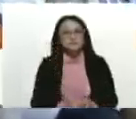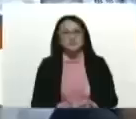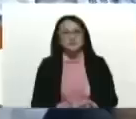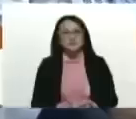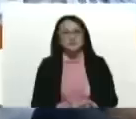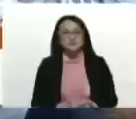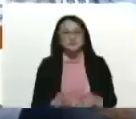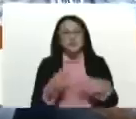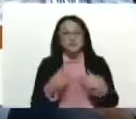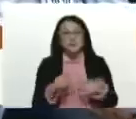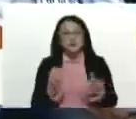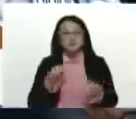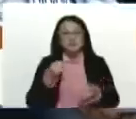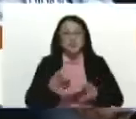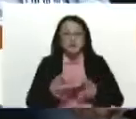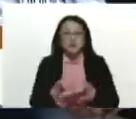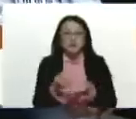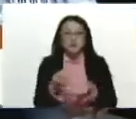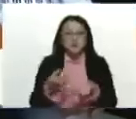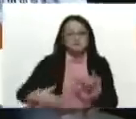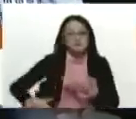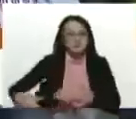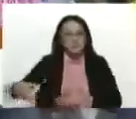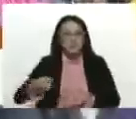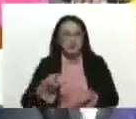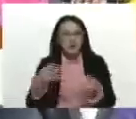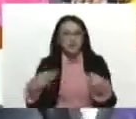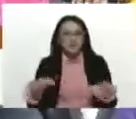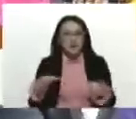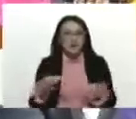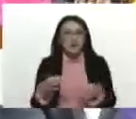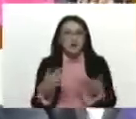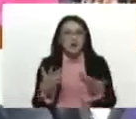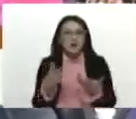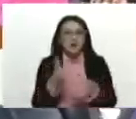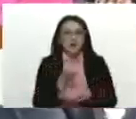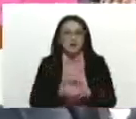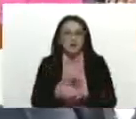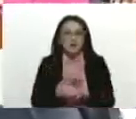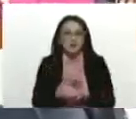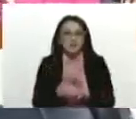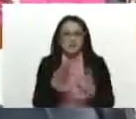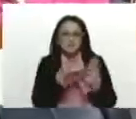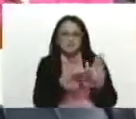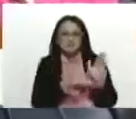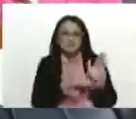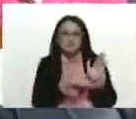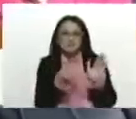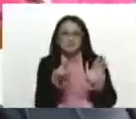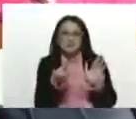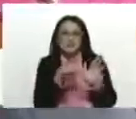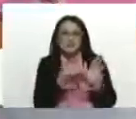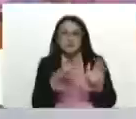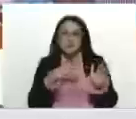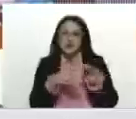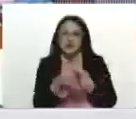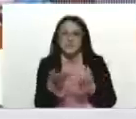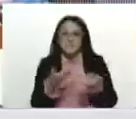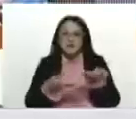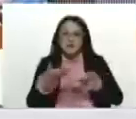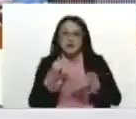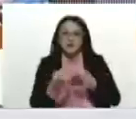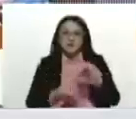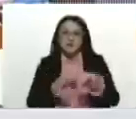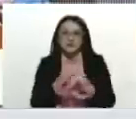sin embargo ayuda a tener recursos naturales y sirven como colaterales como garantías frecuencias garantías puede acceder al mercado internacional